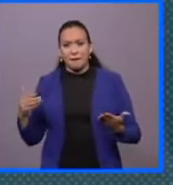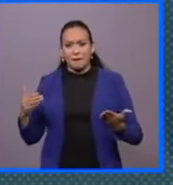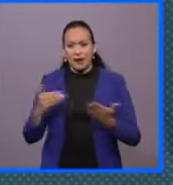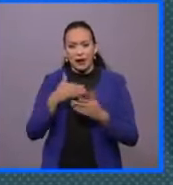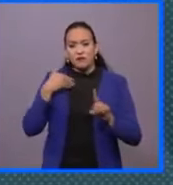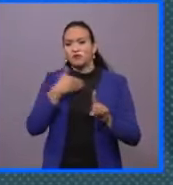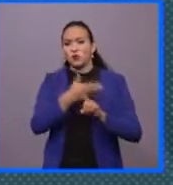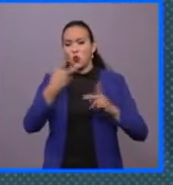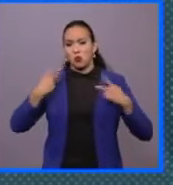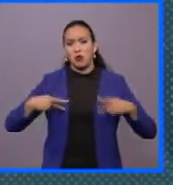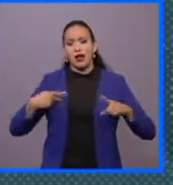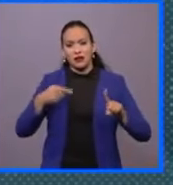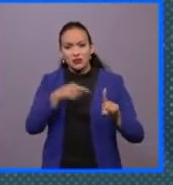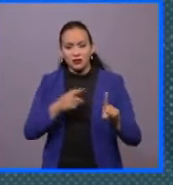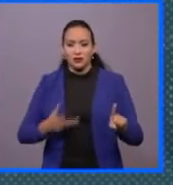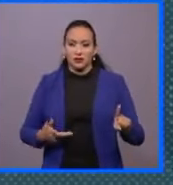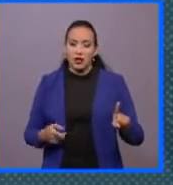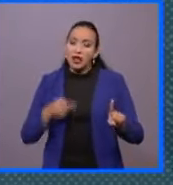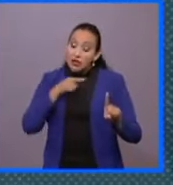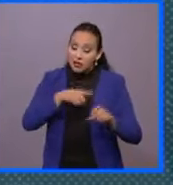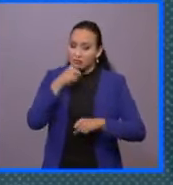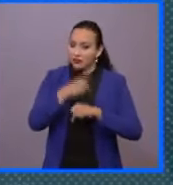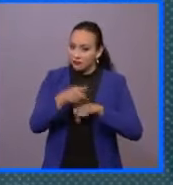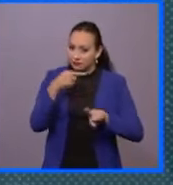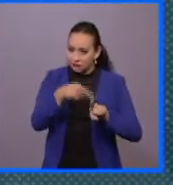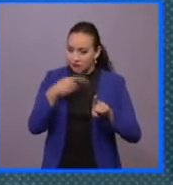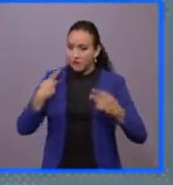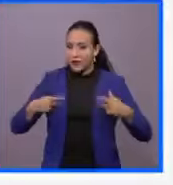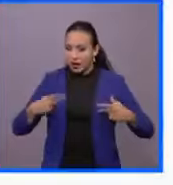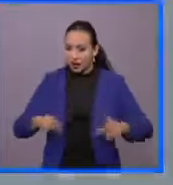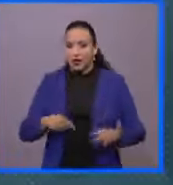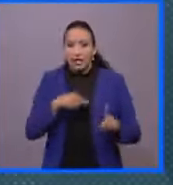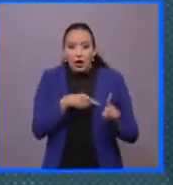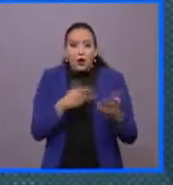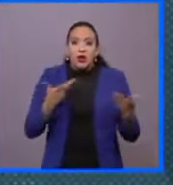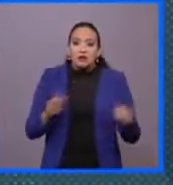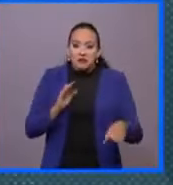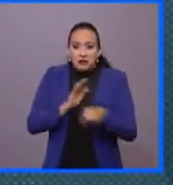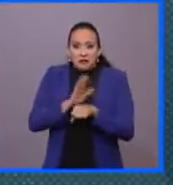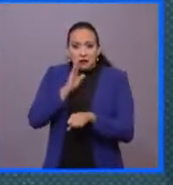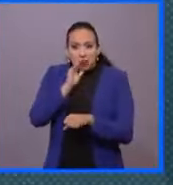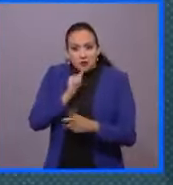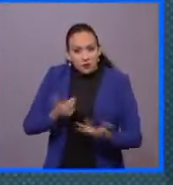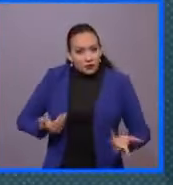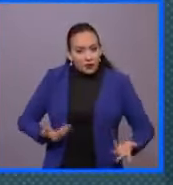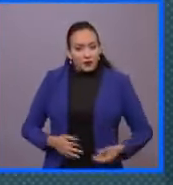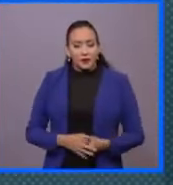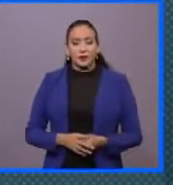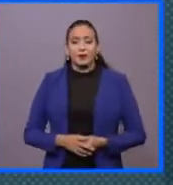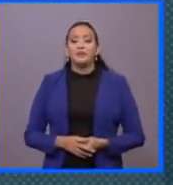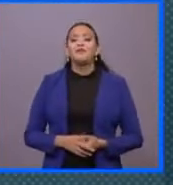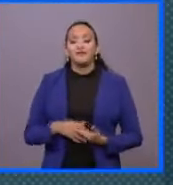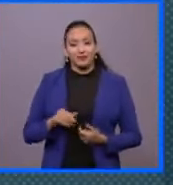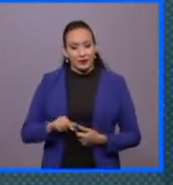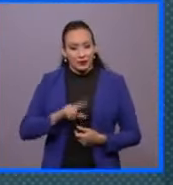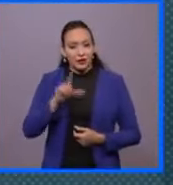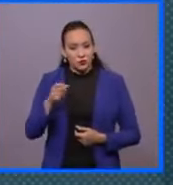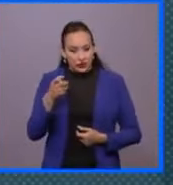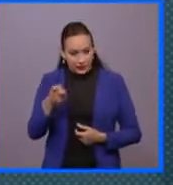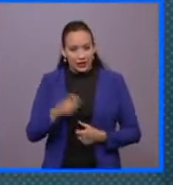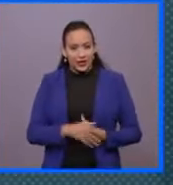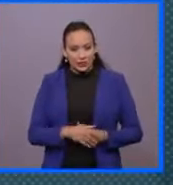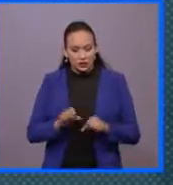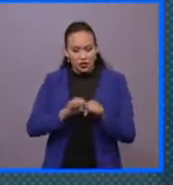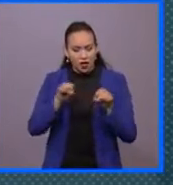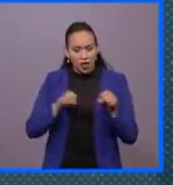una persona, generando una afectación directa a su derecho de defensa y al principio de legalidad. A partir de este razonamiento,